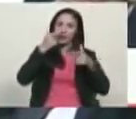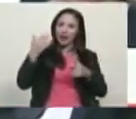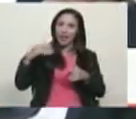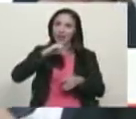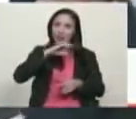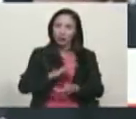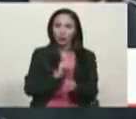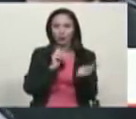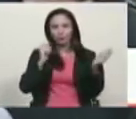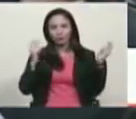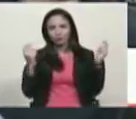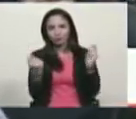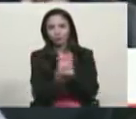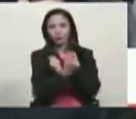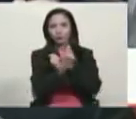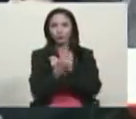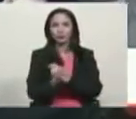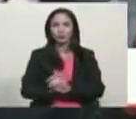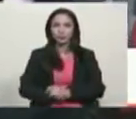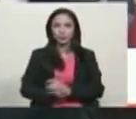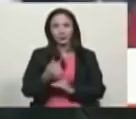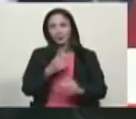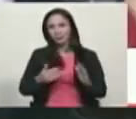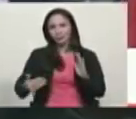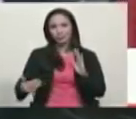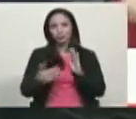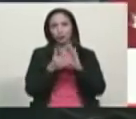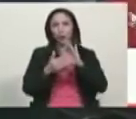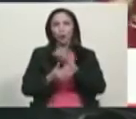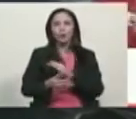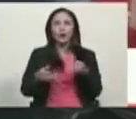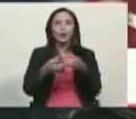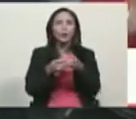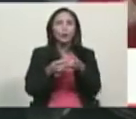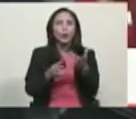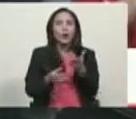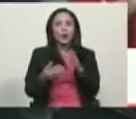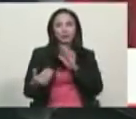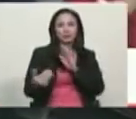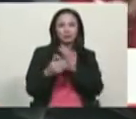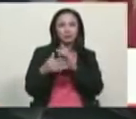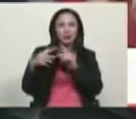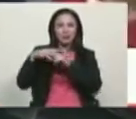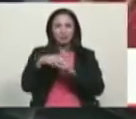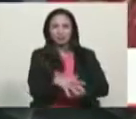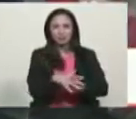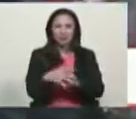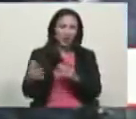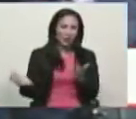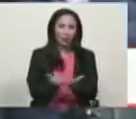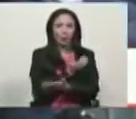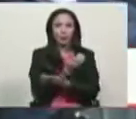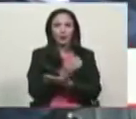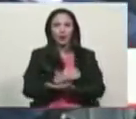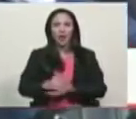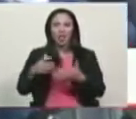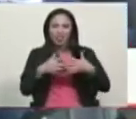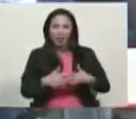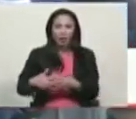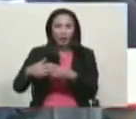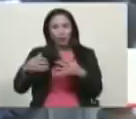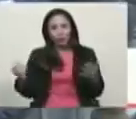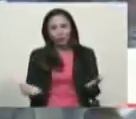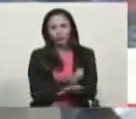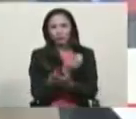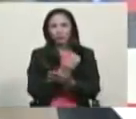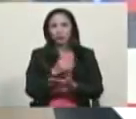Hugo Chávez contra el Fondo Monetario Internacional, contra el neoliberalismo, contra la oligarquía, contra la